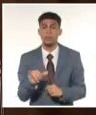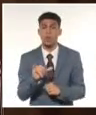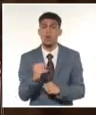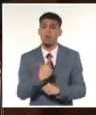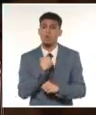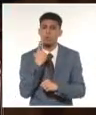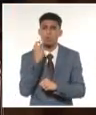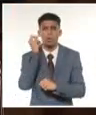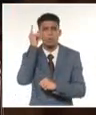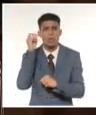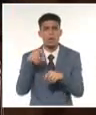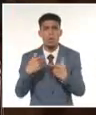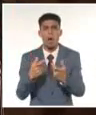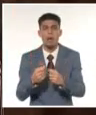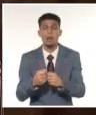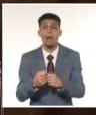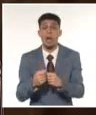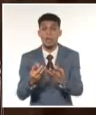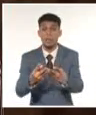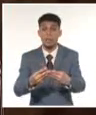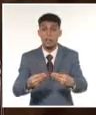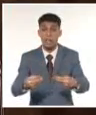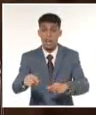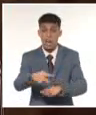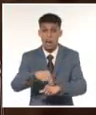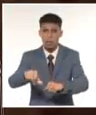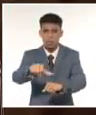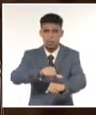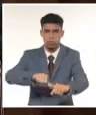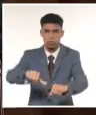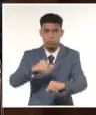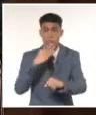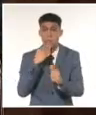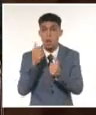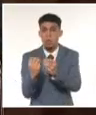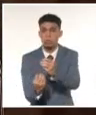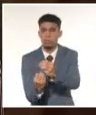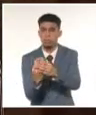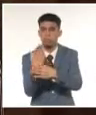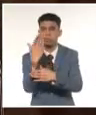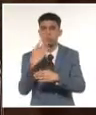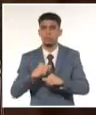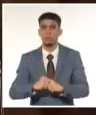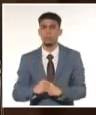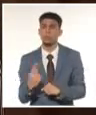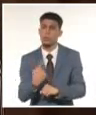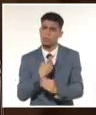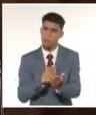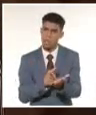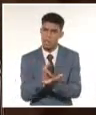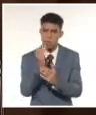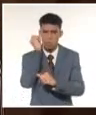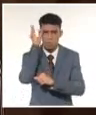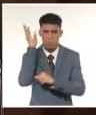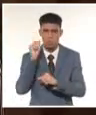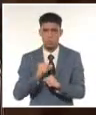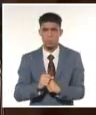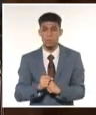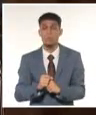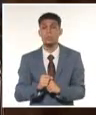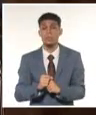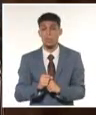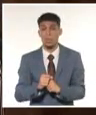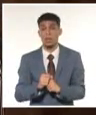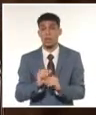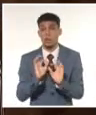absoluto. Y no es que estemos renunciando a ninguno de esos medios y recursos. De hecho, la proyección del gobierno es que cada vez